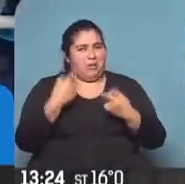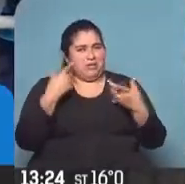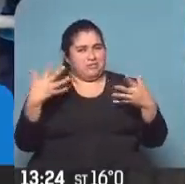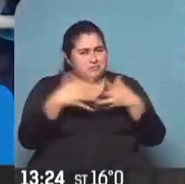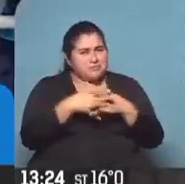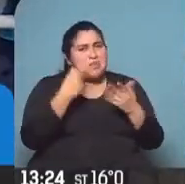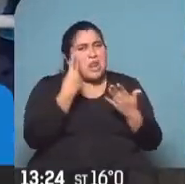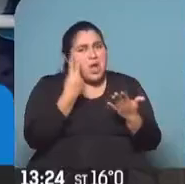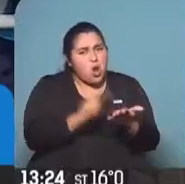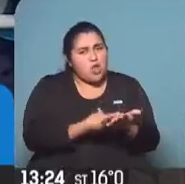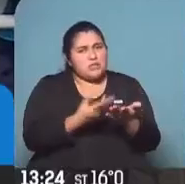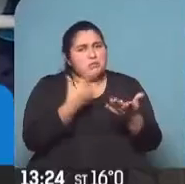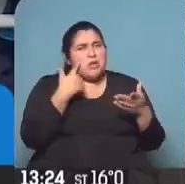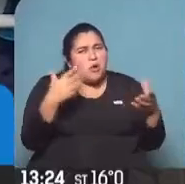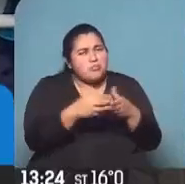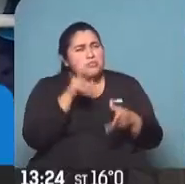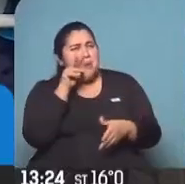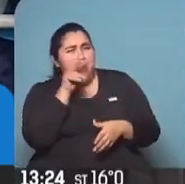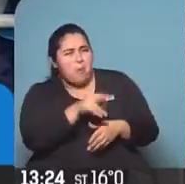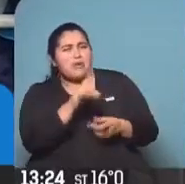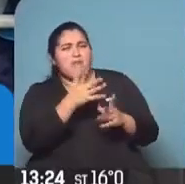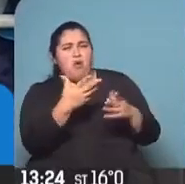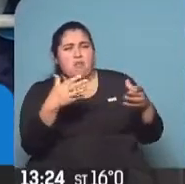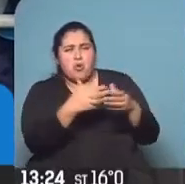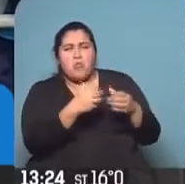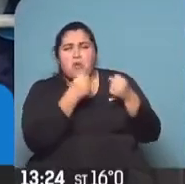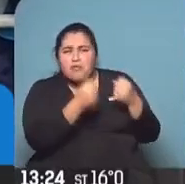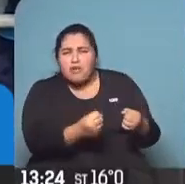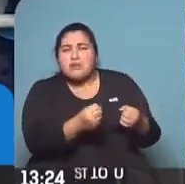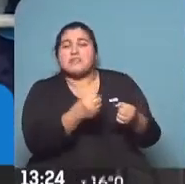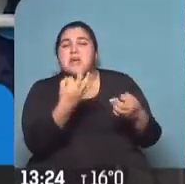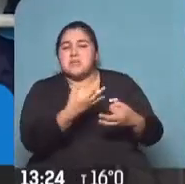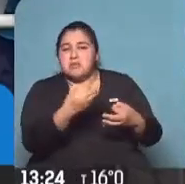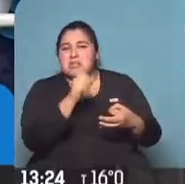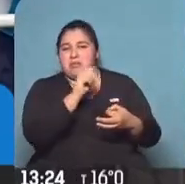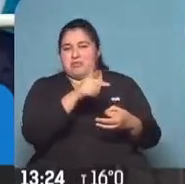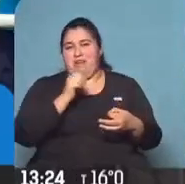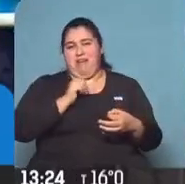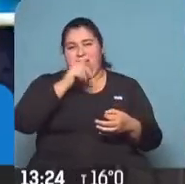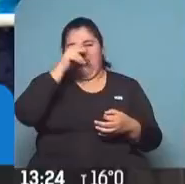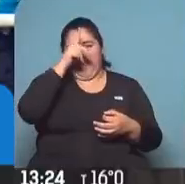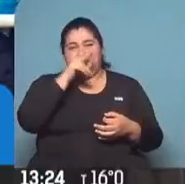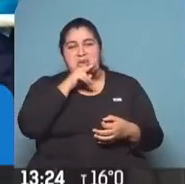reconocimientos unidad fuerzas especiales de gendarmería nacional